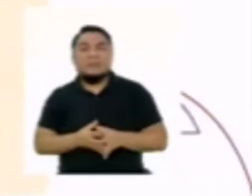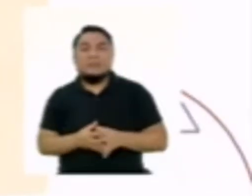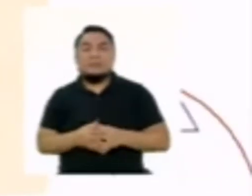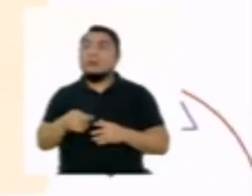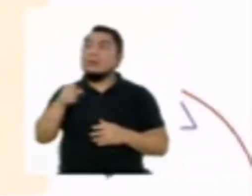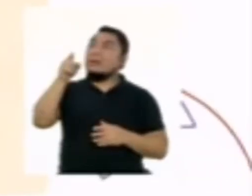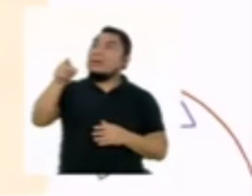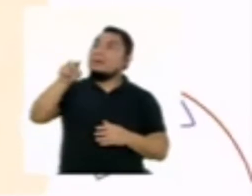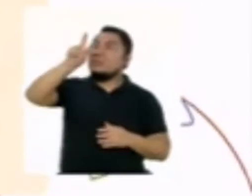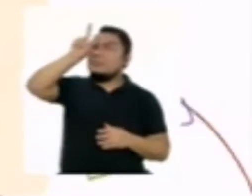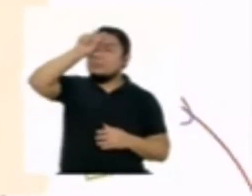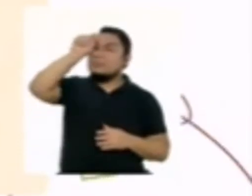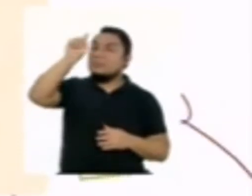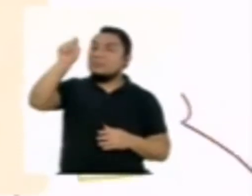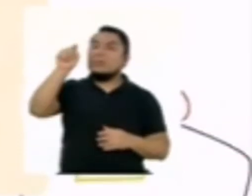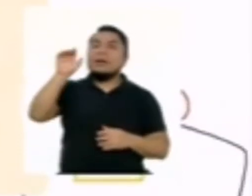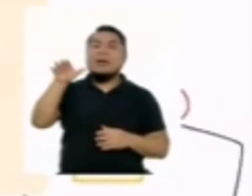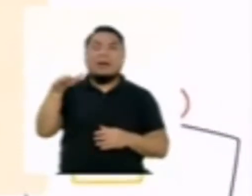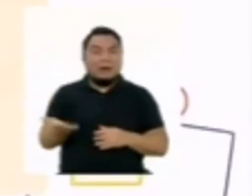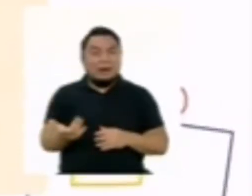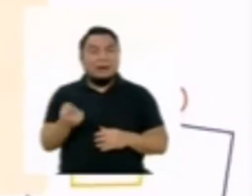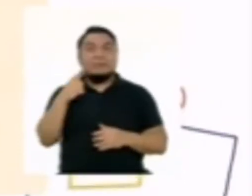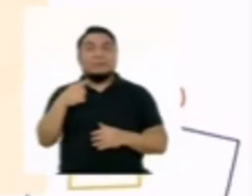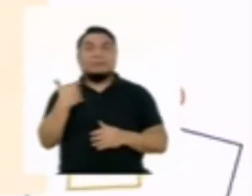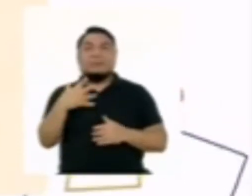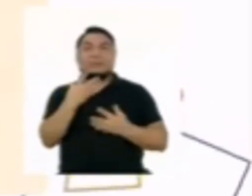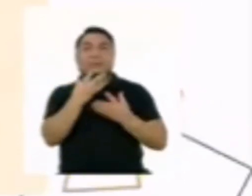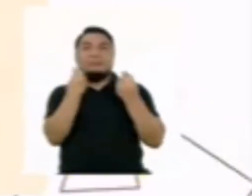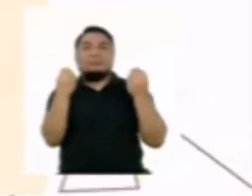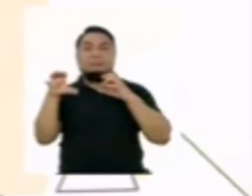que en nuestro país se encuentra un nivel muy alto de